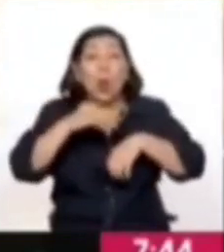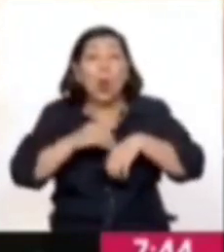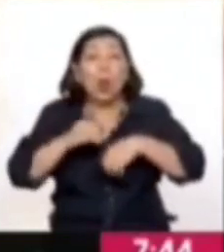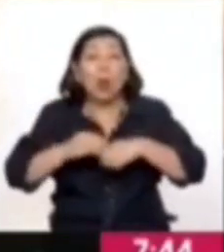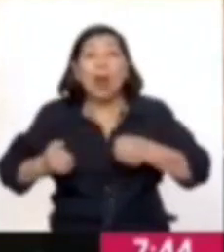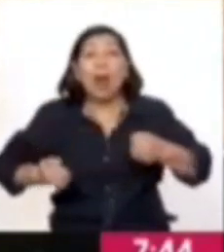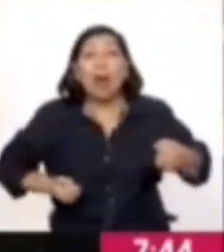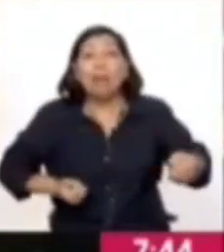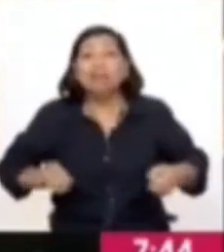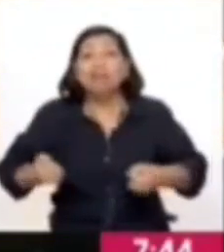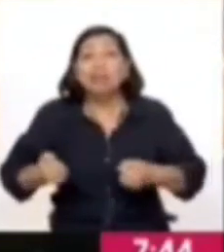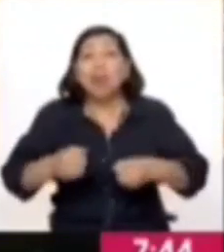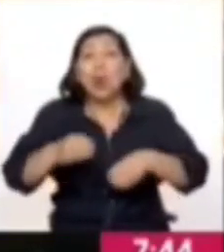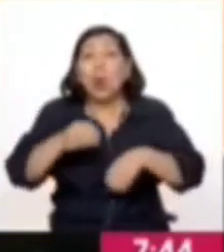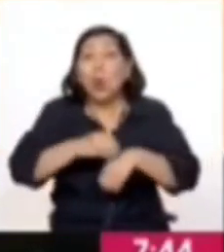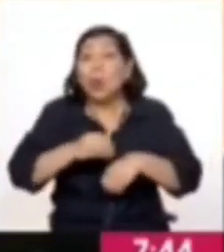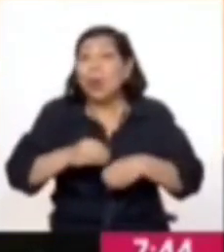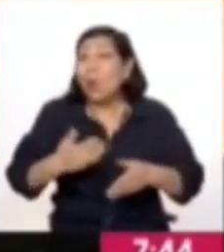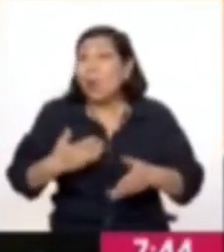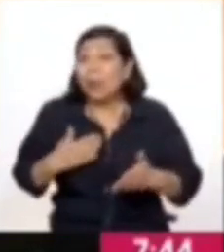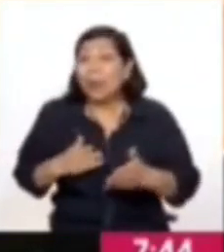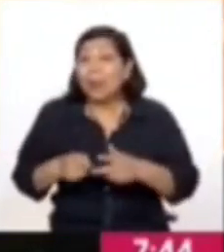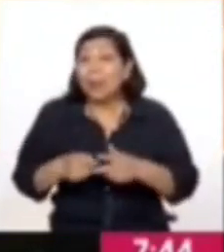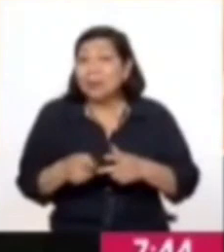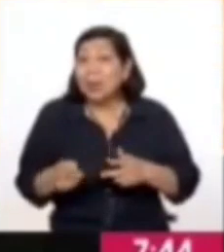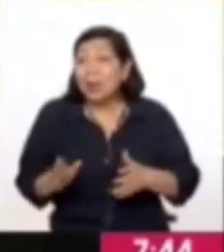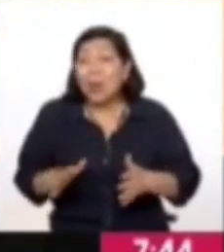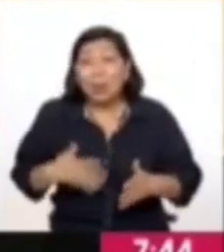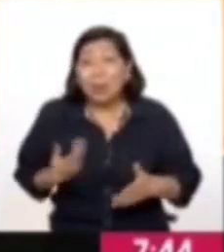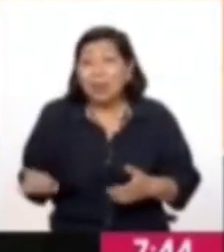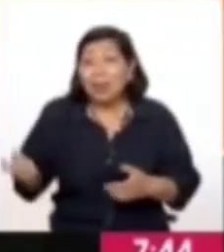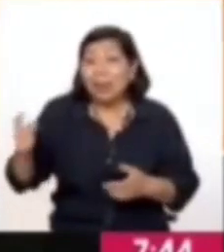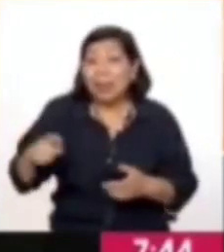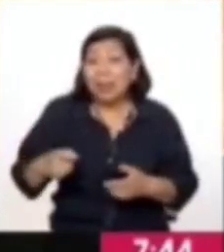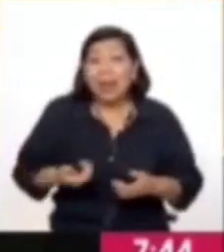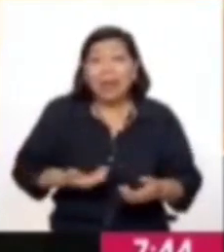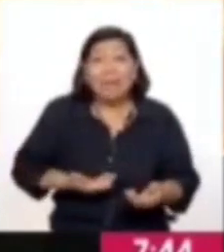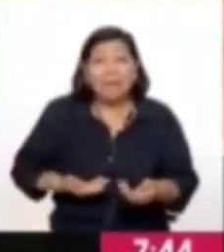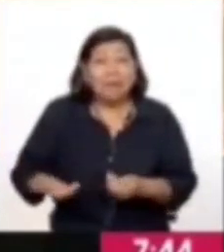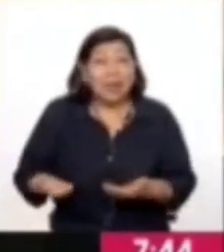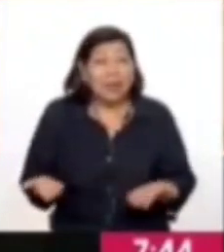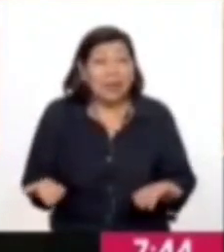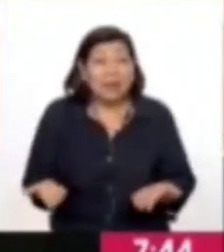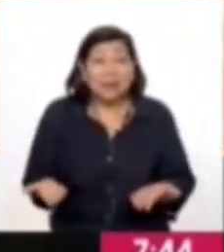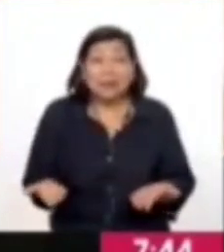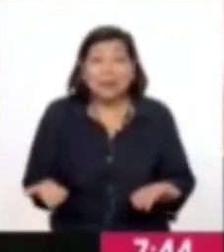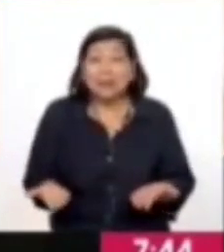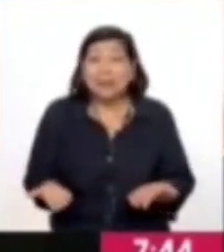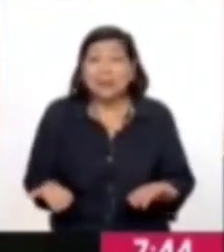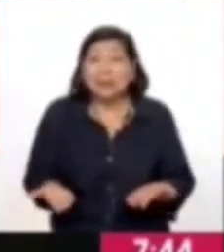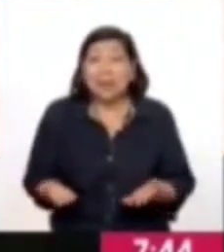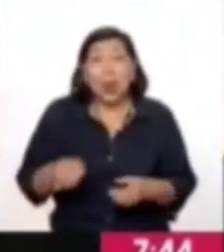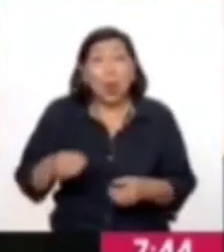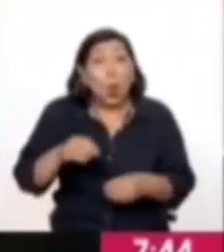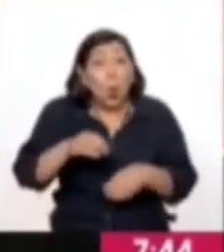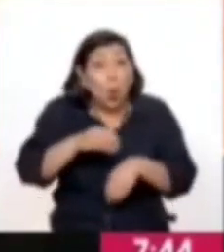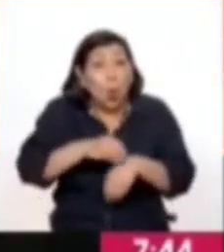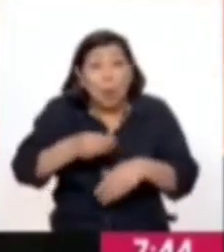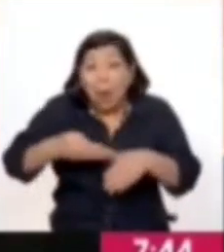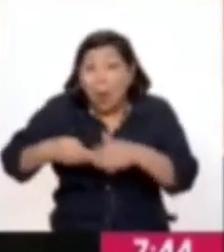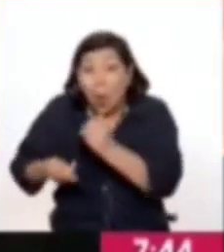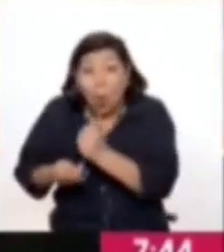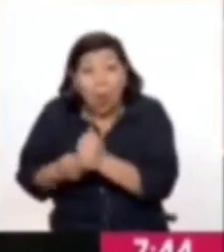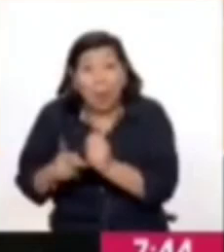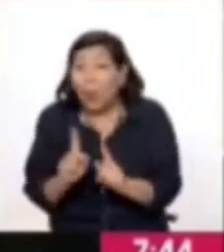los camiones con uva no puedan salir y no puedan llegar a las bodegas de destino, claro. La uva no se puede